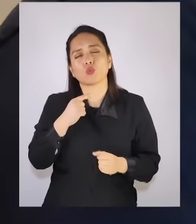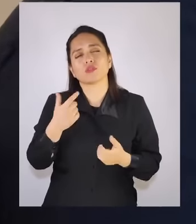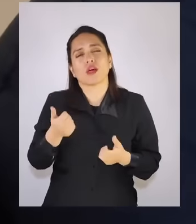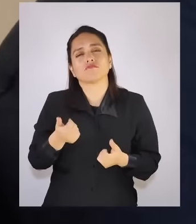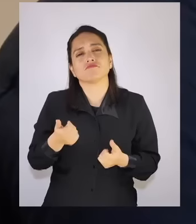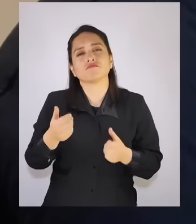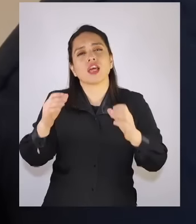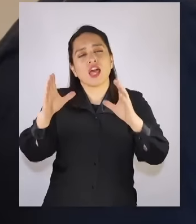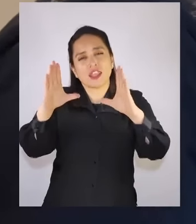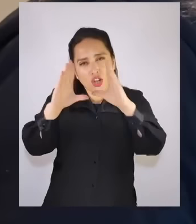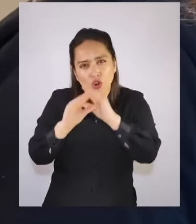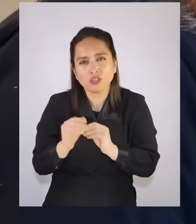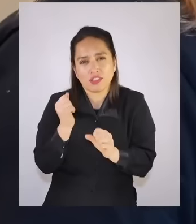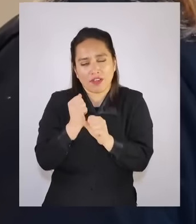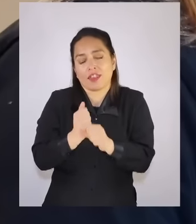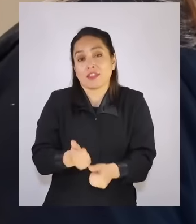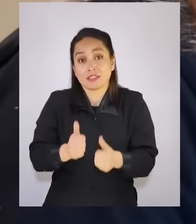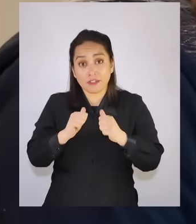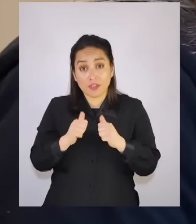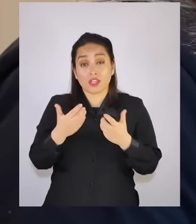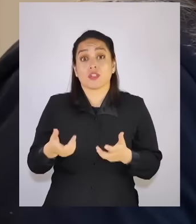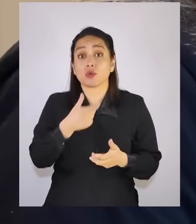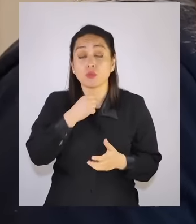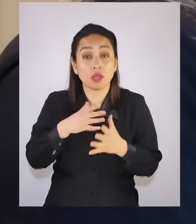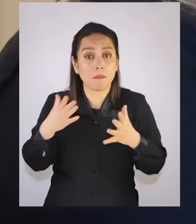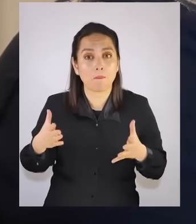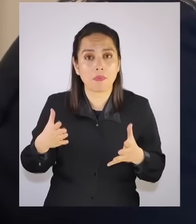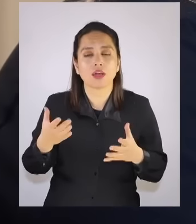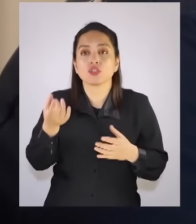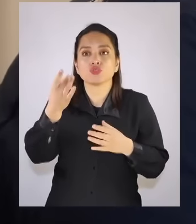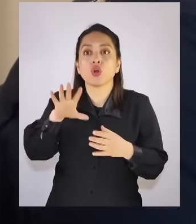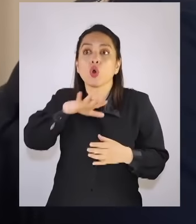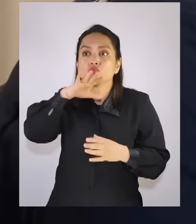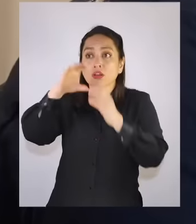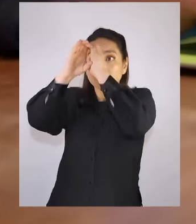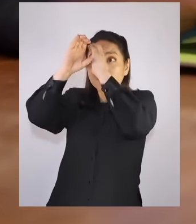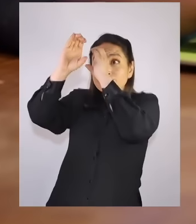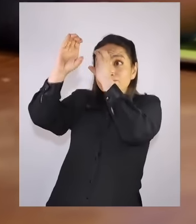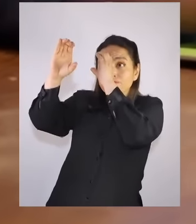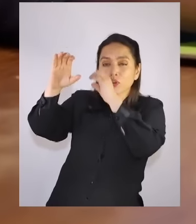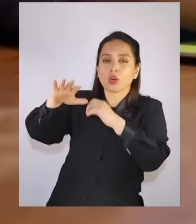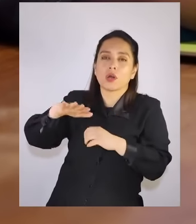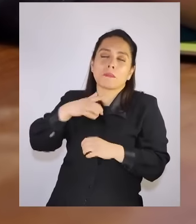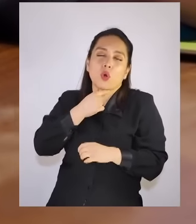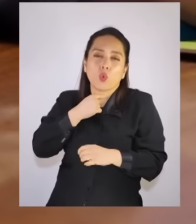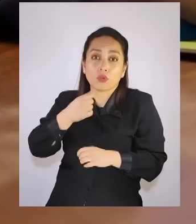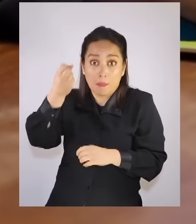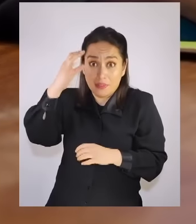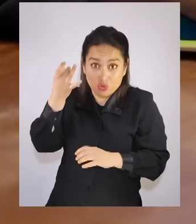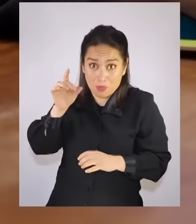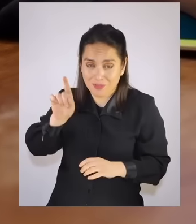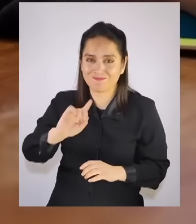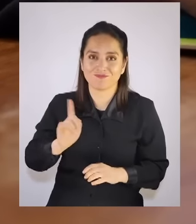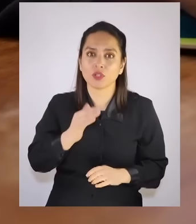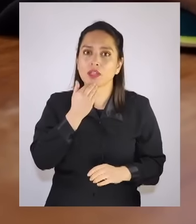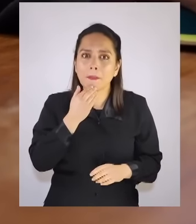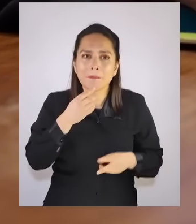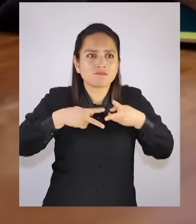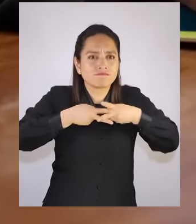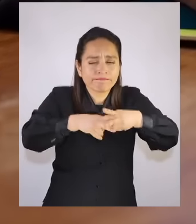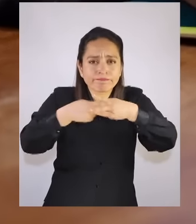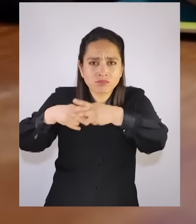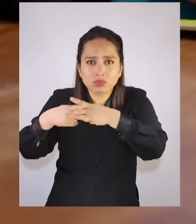Lo entretenido acá no solamente que tenemos que aprender lo que es operación de telescopio mismo, que es algo que me encanta, sino también todo lo que es